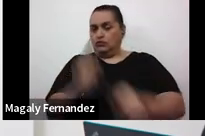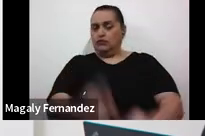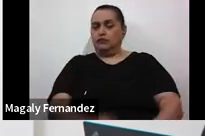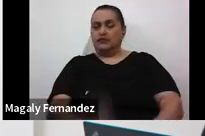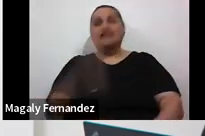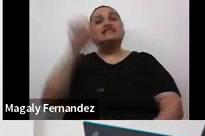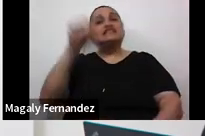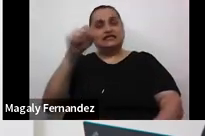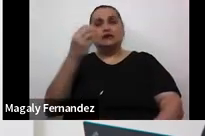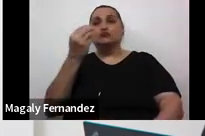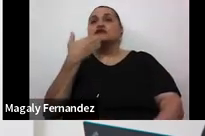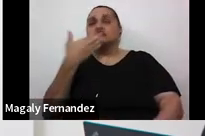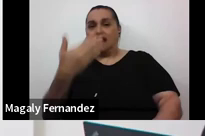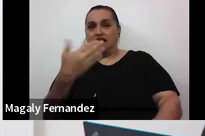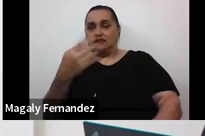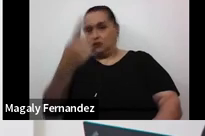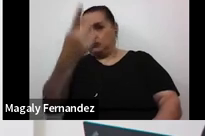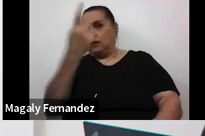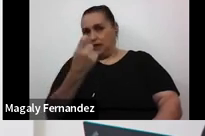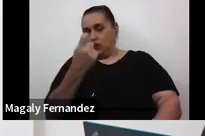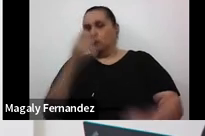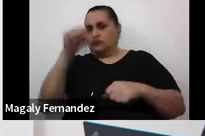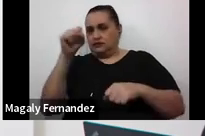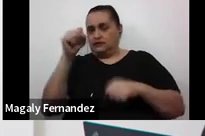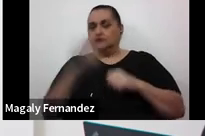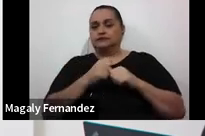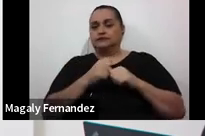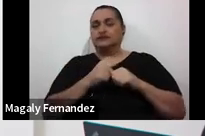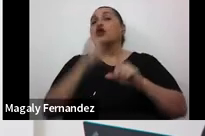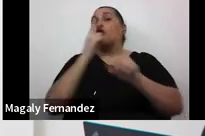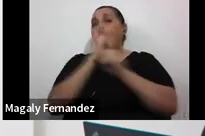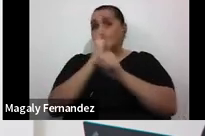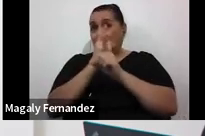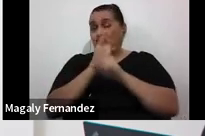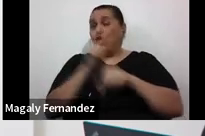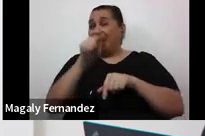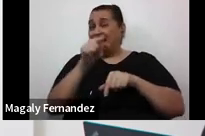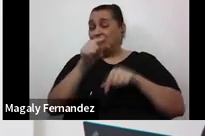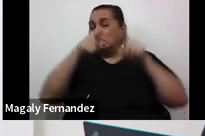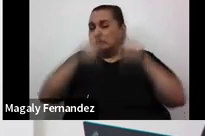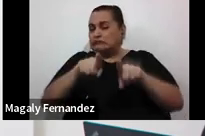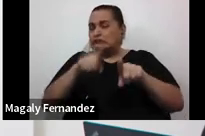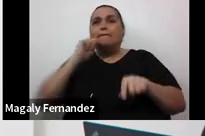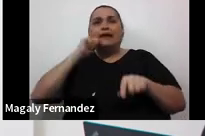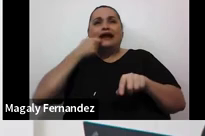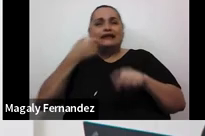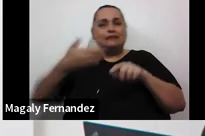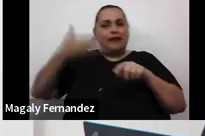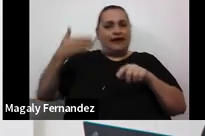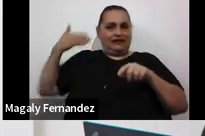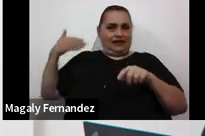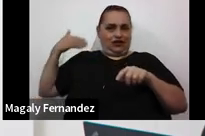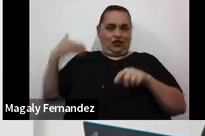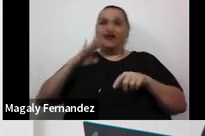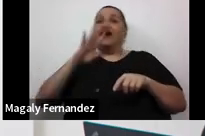Sí muchas gracias por esa ese comentario y pregunta en efecto esto viene de un paradigma anterior no cuando hablábamos de